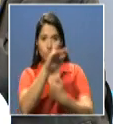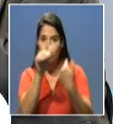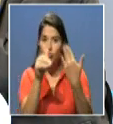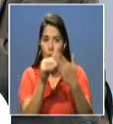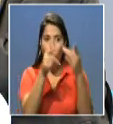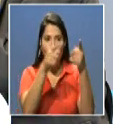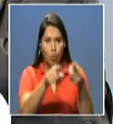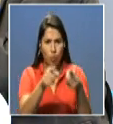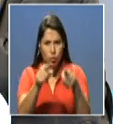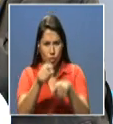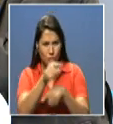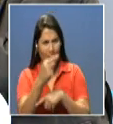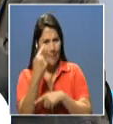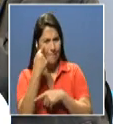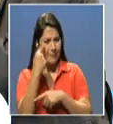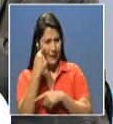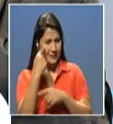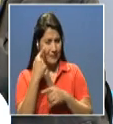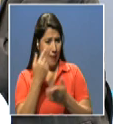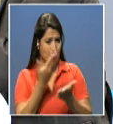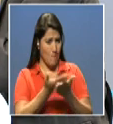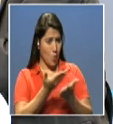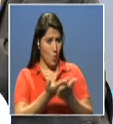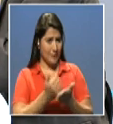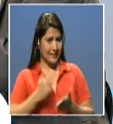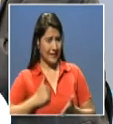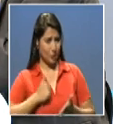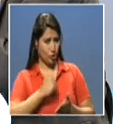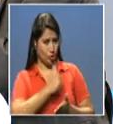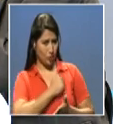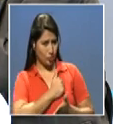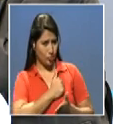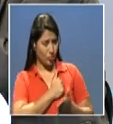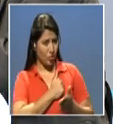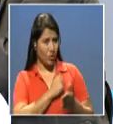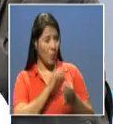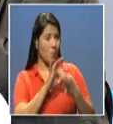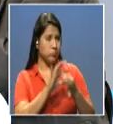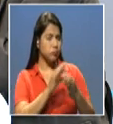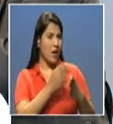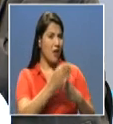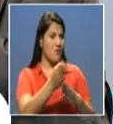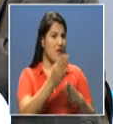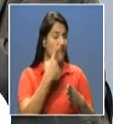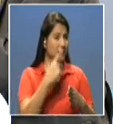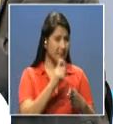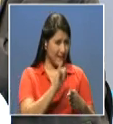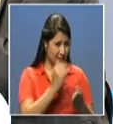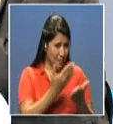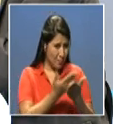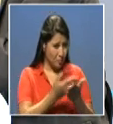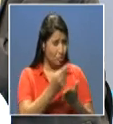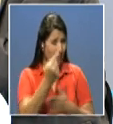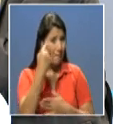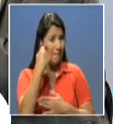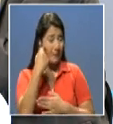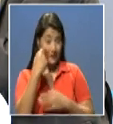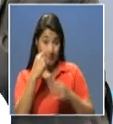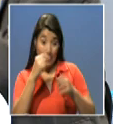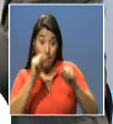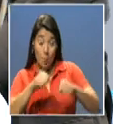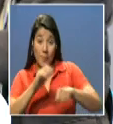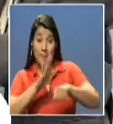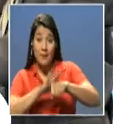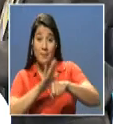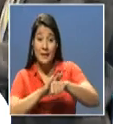propuesta que está haciendo la Asociación de Fiscales con lo de la carrera fiscal podría ser un motivo para poder limpiar un